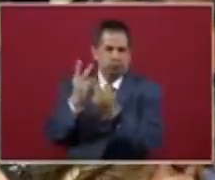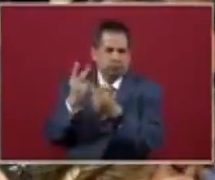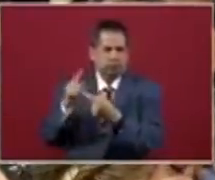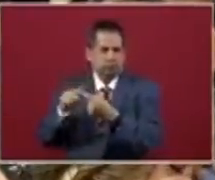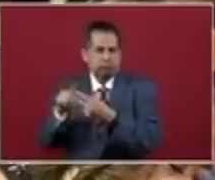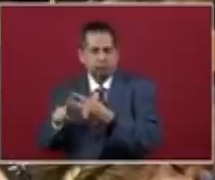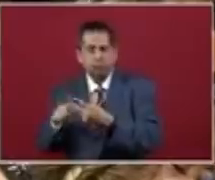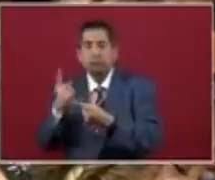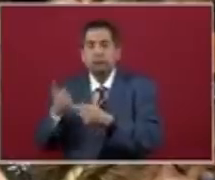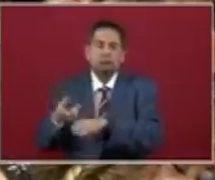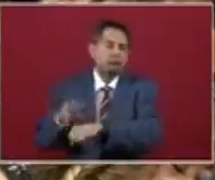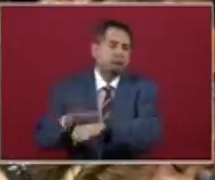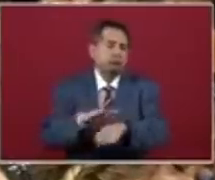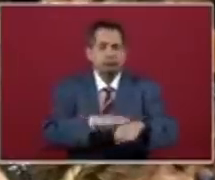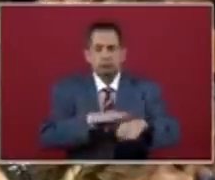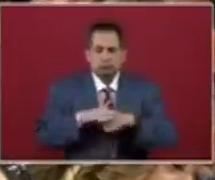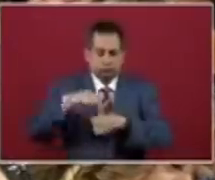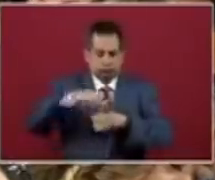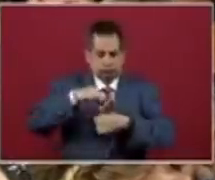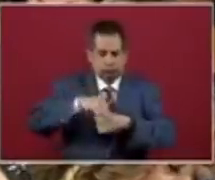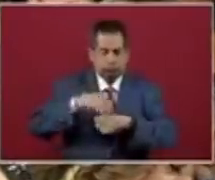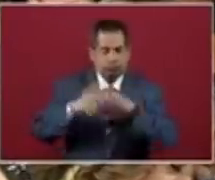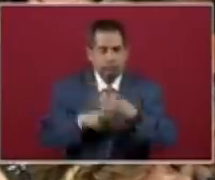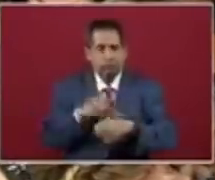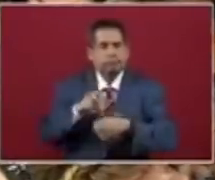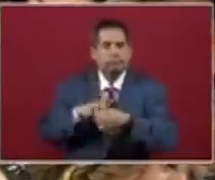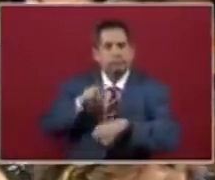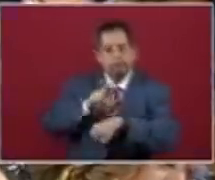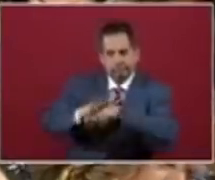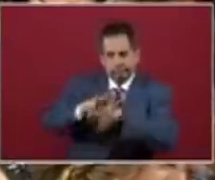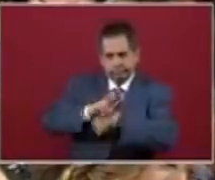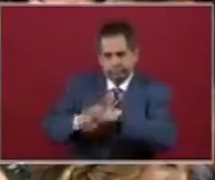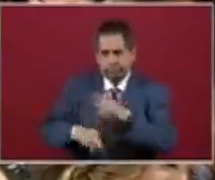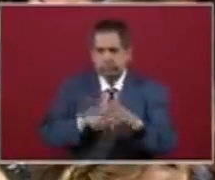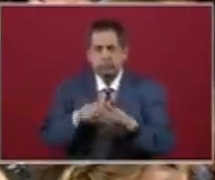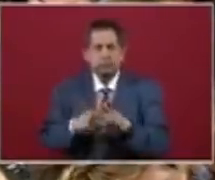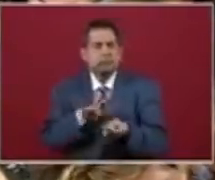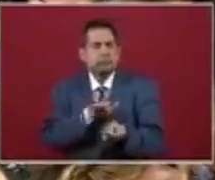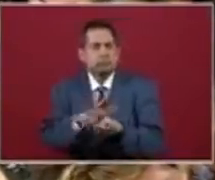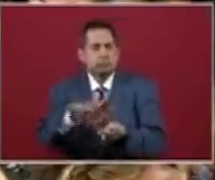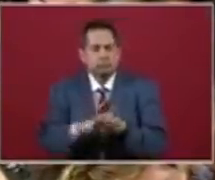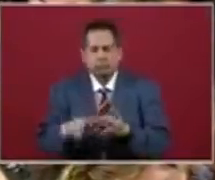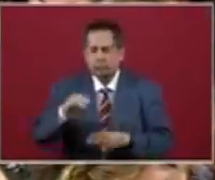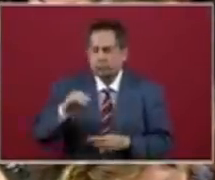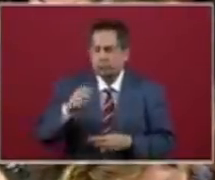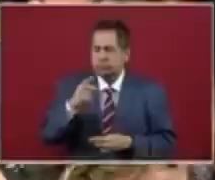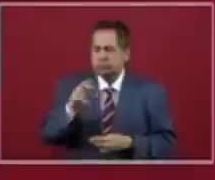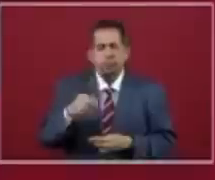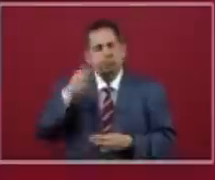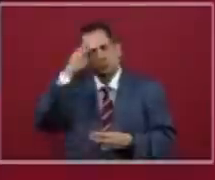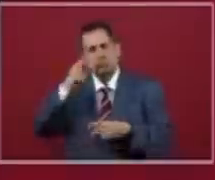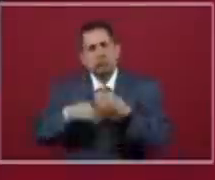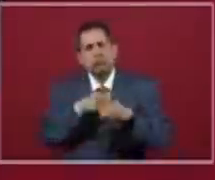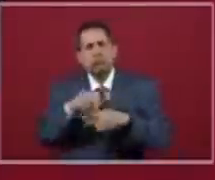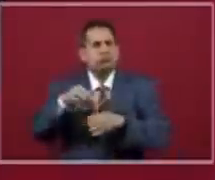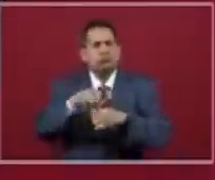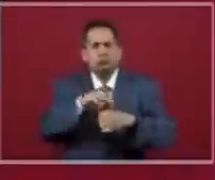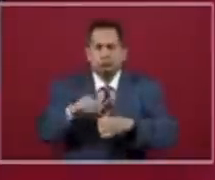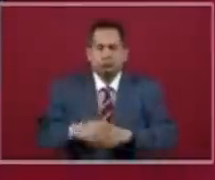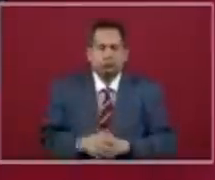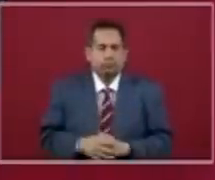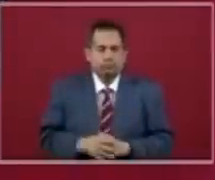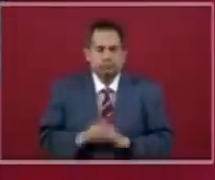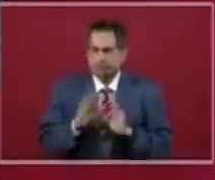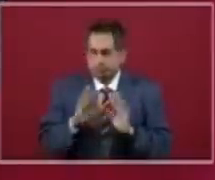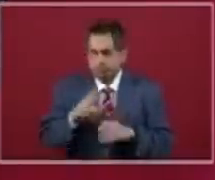para llamar elecciones en Venezuela y otra para apoyar a Maduro. ¿En qué sentido va a votar México? Bueno, México planteó